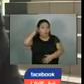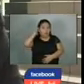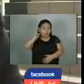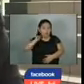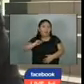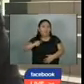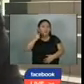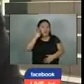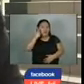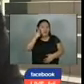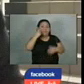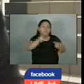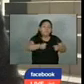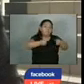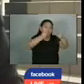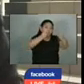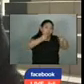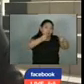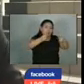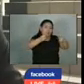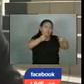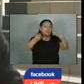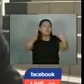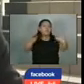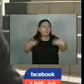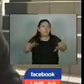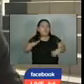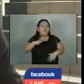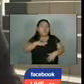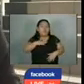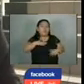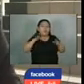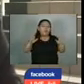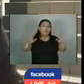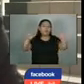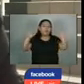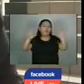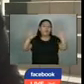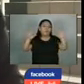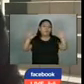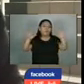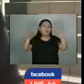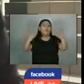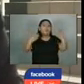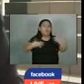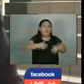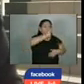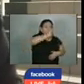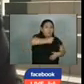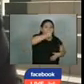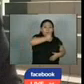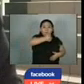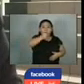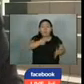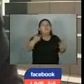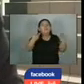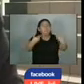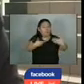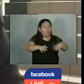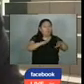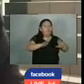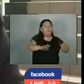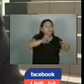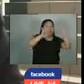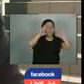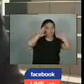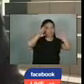se encuentra en prisión, por lo que a esta condena deberá restársele los meses en los que ya pasó